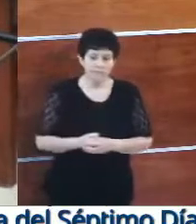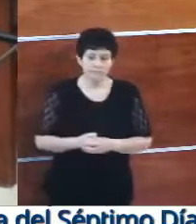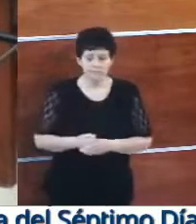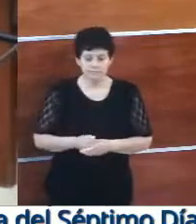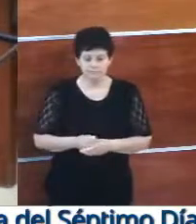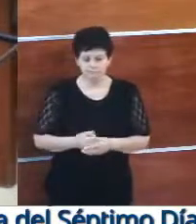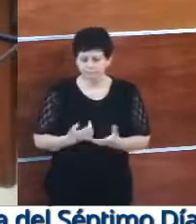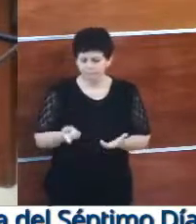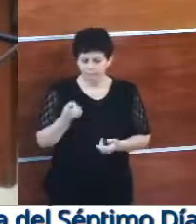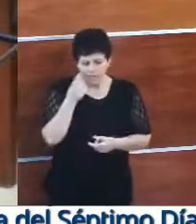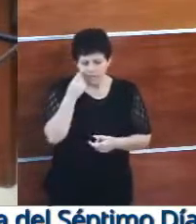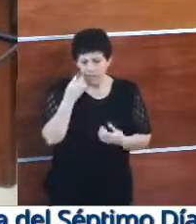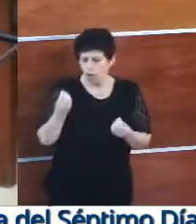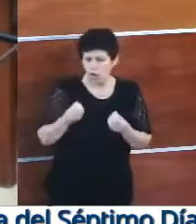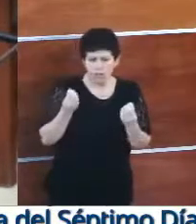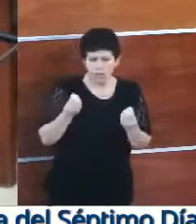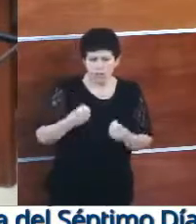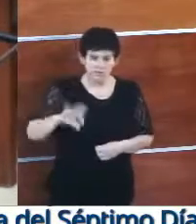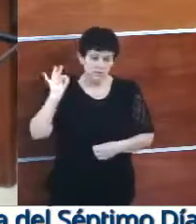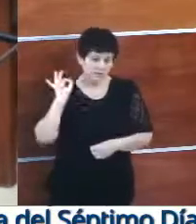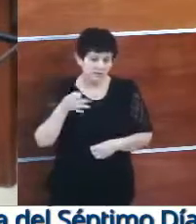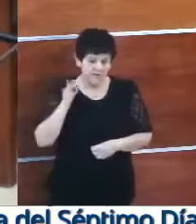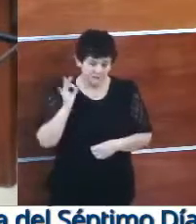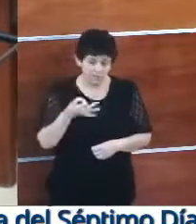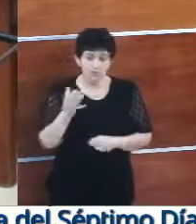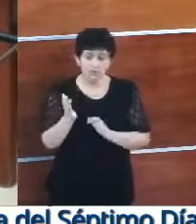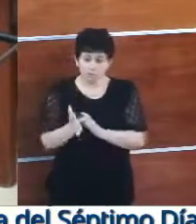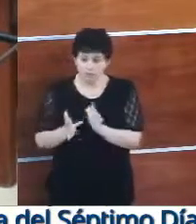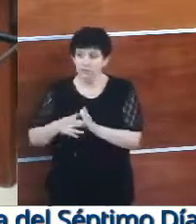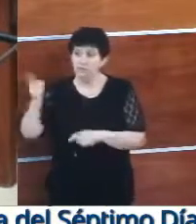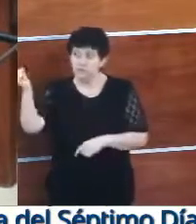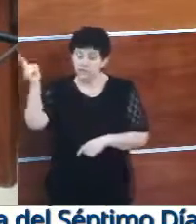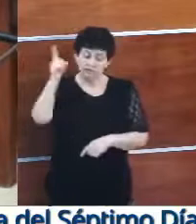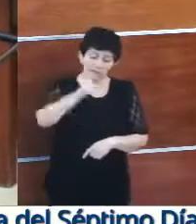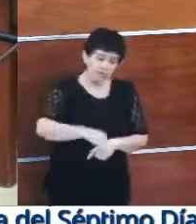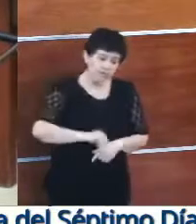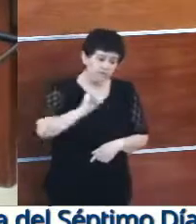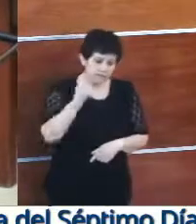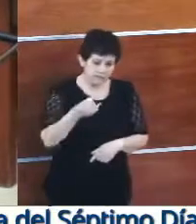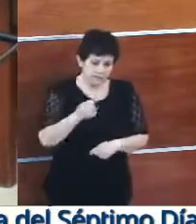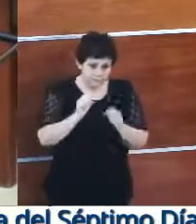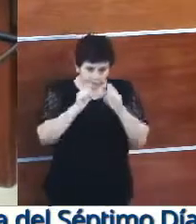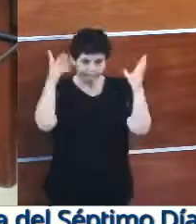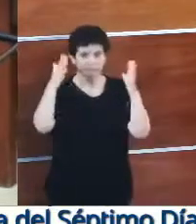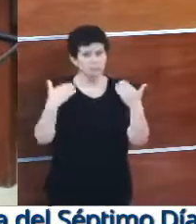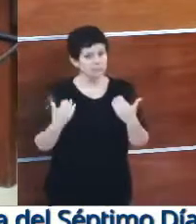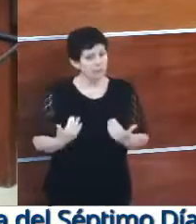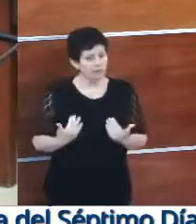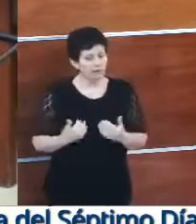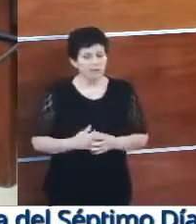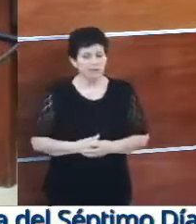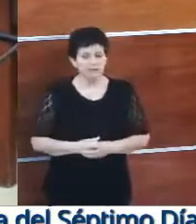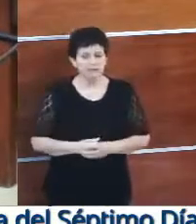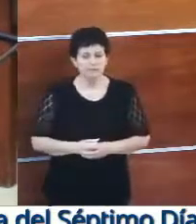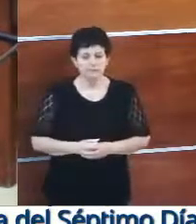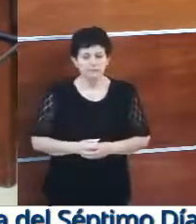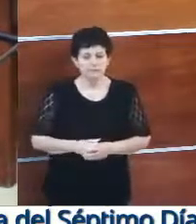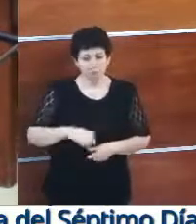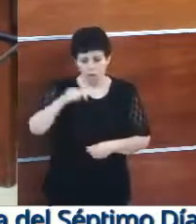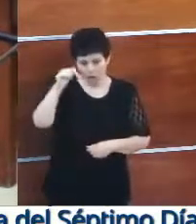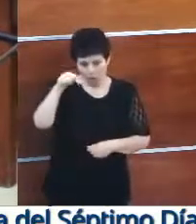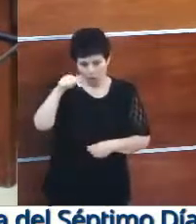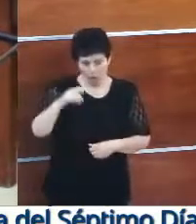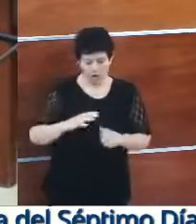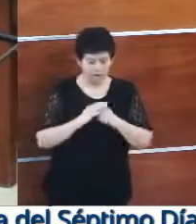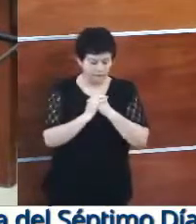sabiendo que Él puede venir, puede sorprendernos en cualquier momento. Vamos a tener una